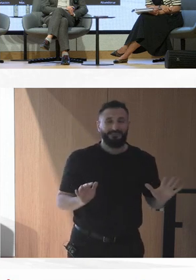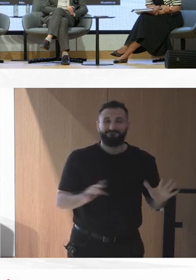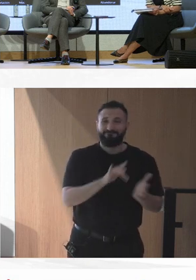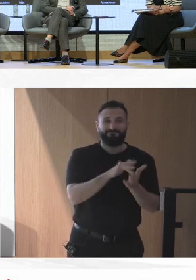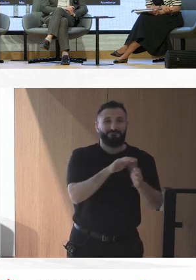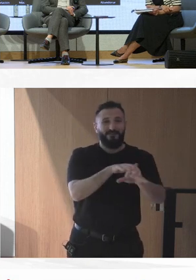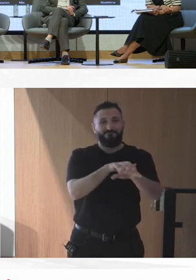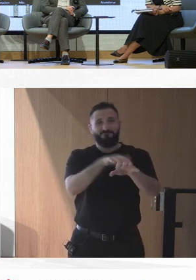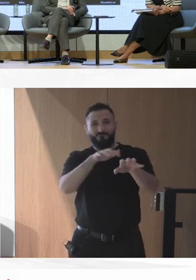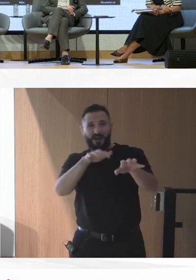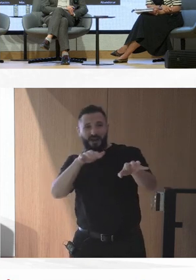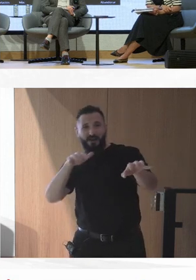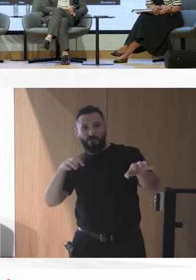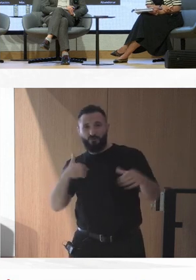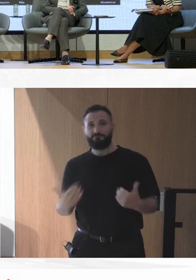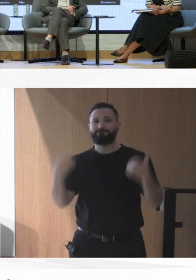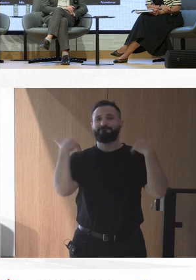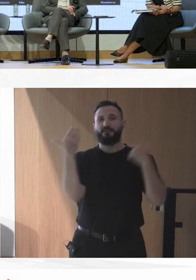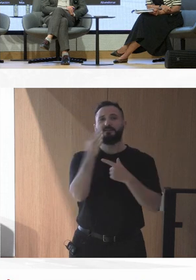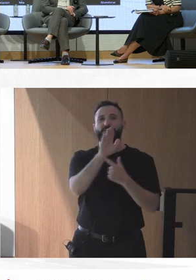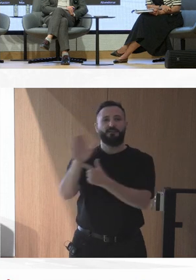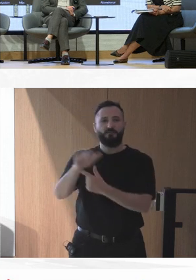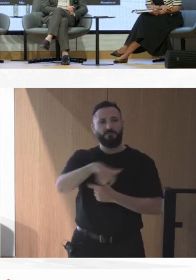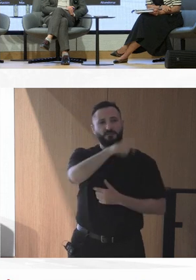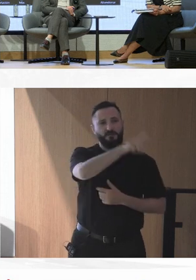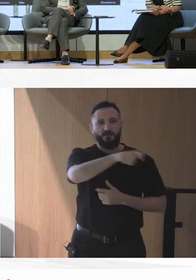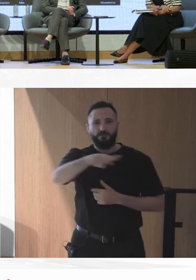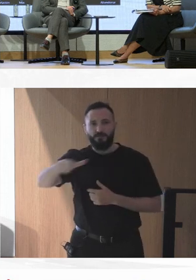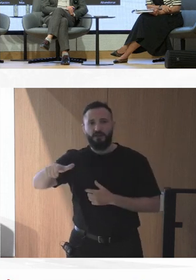de la representación que yo he llevado a cabo de personas